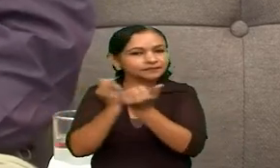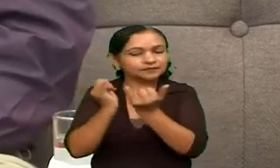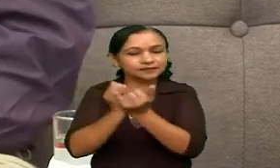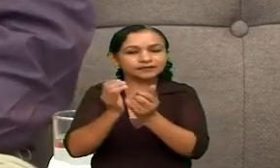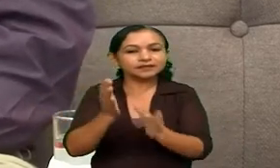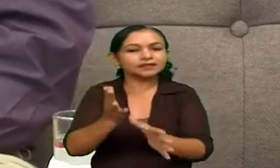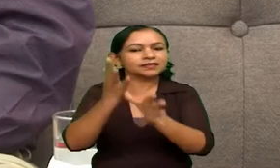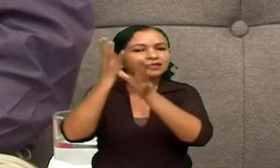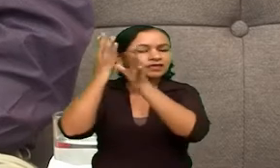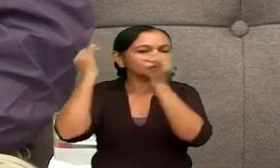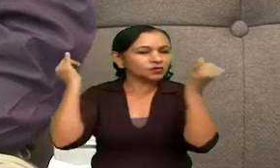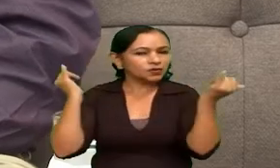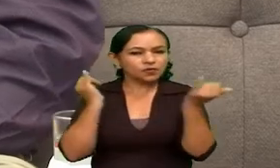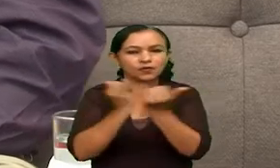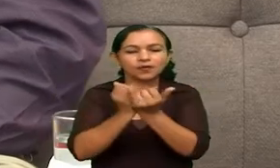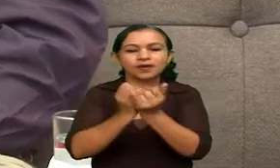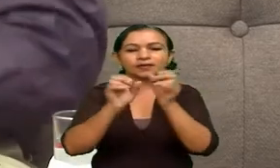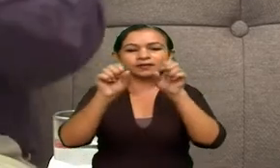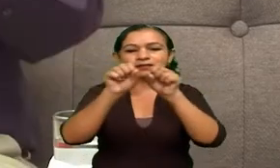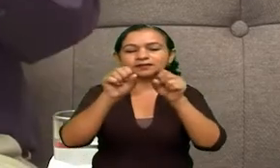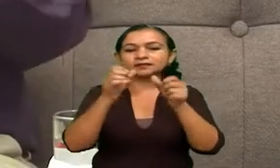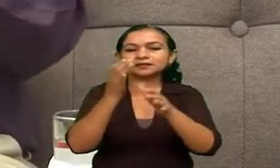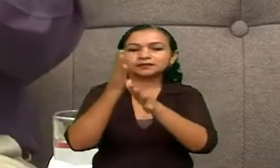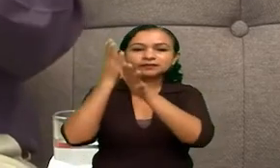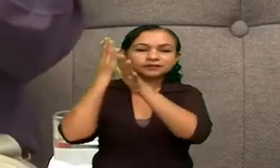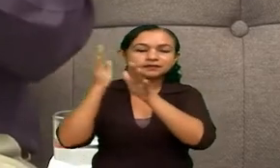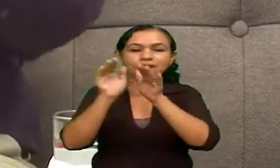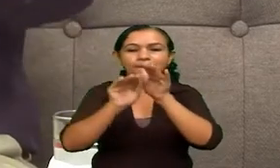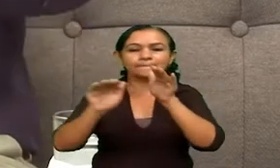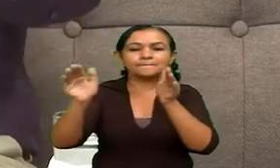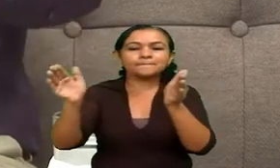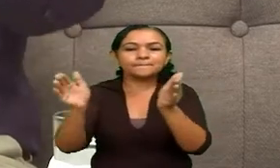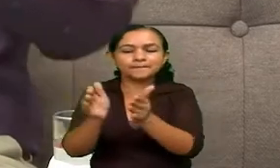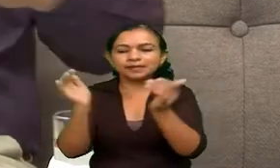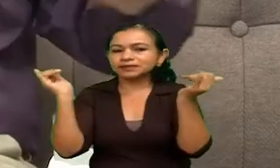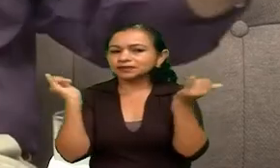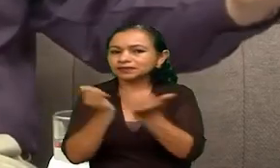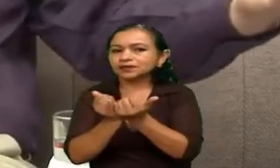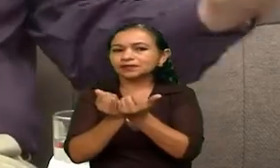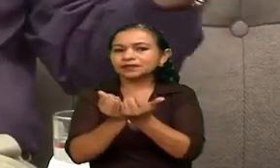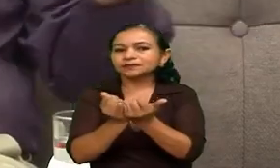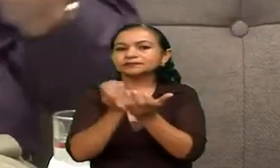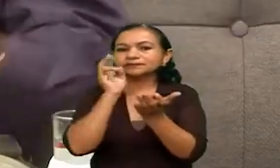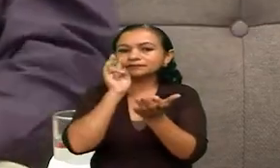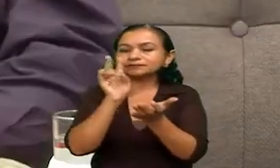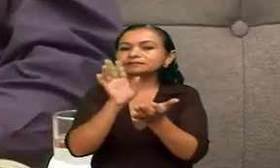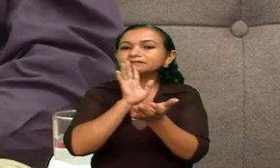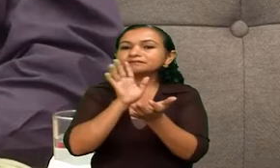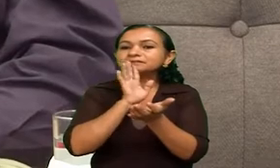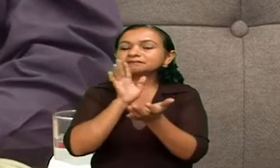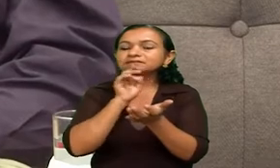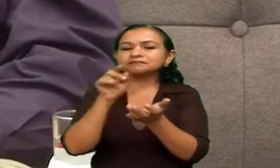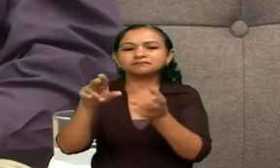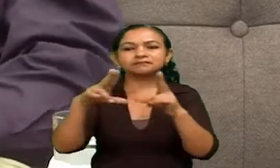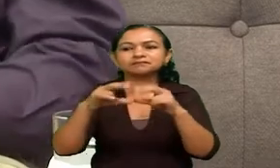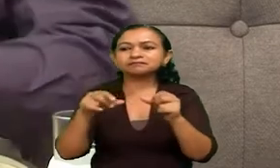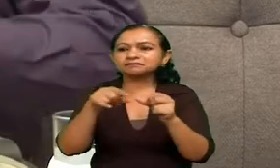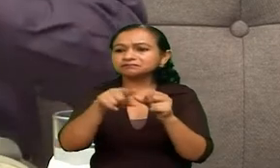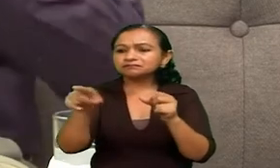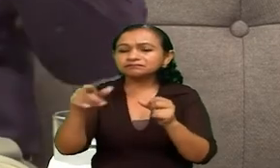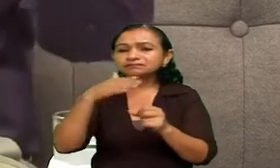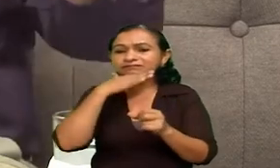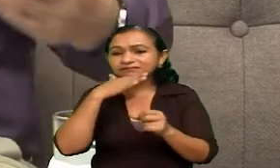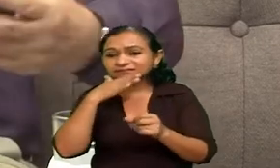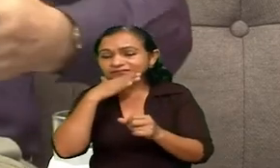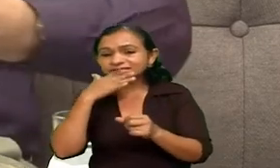de Nicaragua. Okay. San Juan de Nicaragua tiene un sistema más pequeño, pero igual. Entonces, vos vas a platicar en San Juan de Nicaragua, que era tan difícil